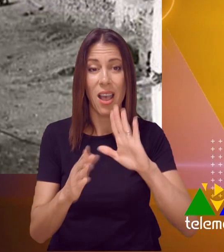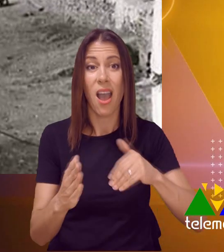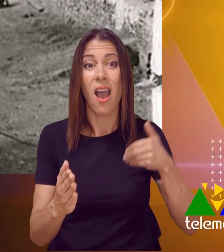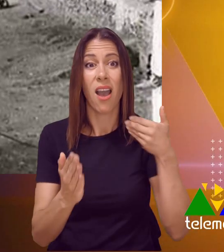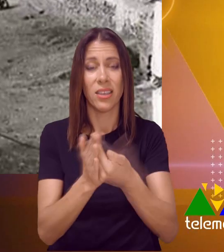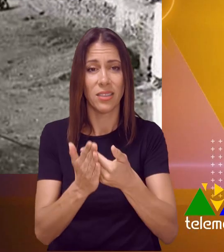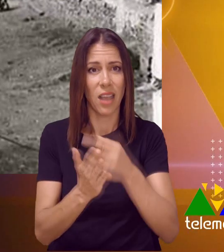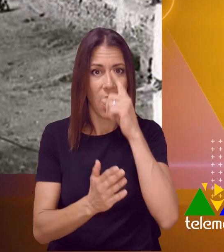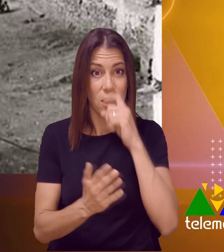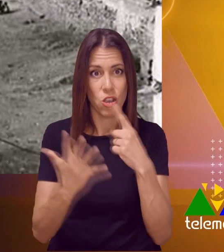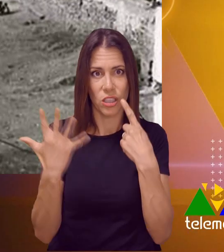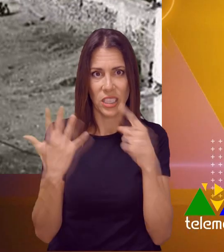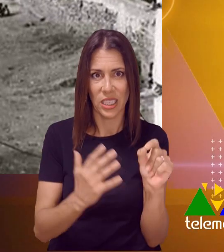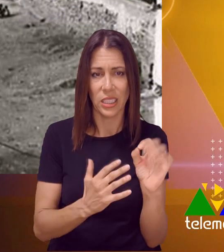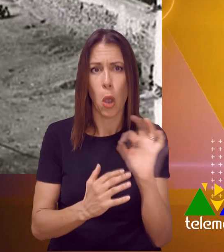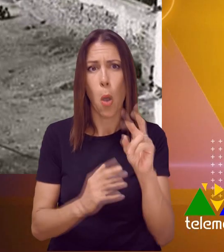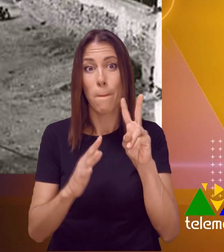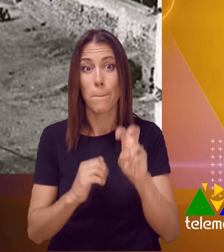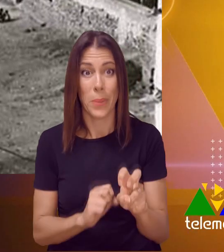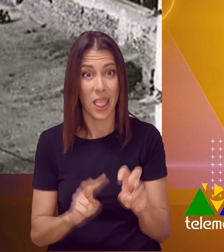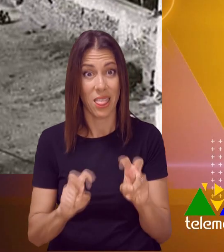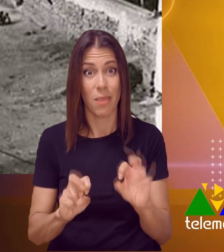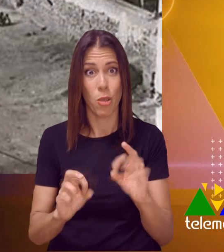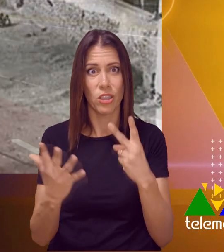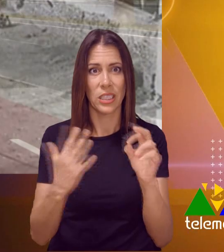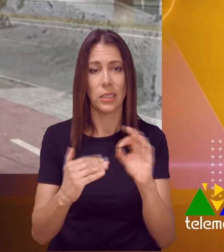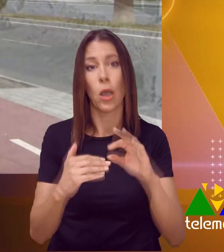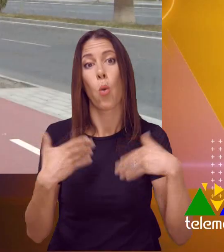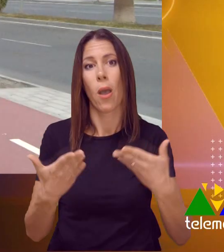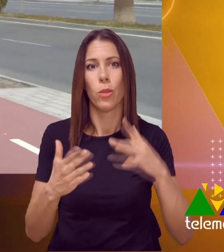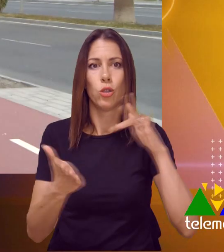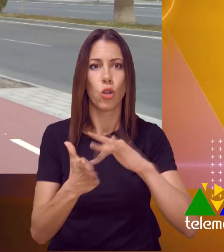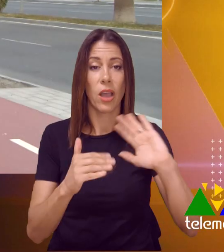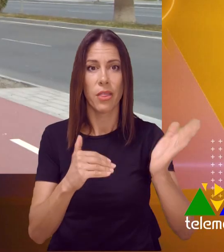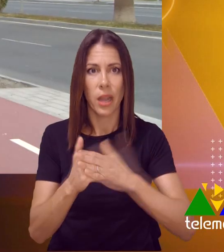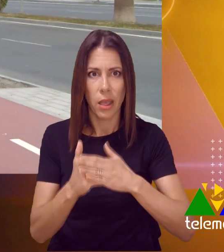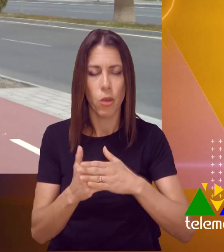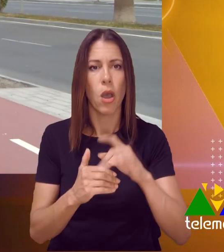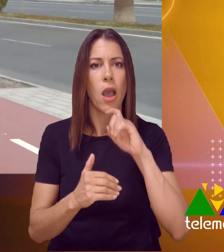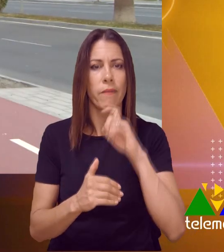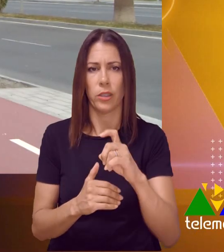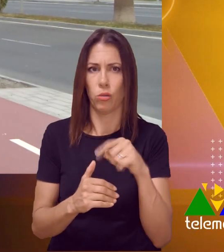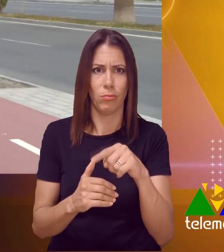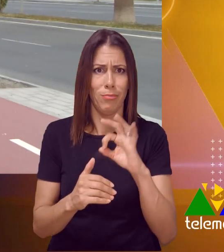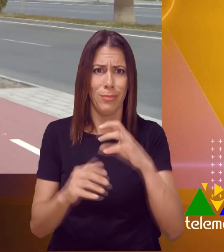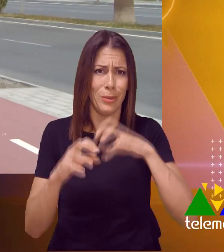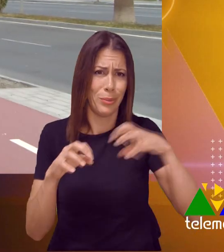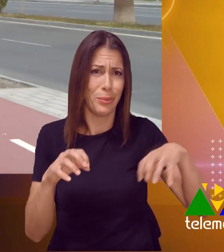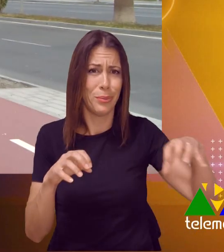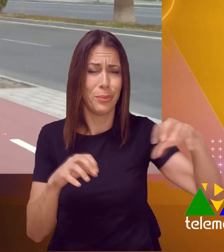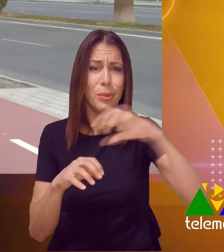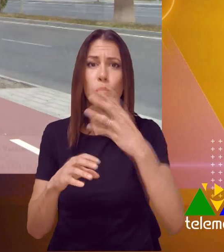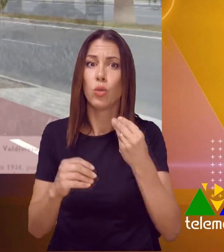finales de los años 60, principios de los 70, cuando se cierra, la fábrica va a crear un complejo fabril que tuvo